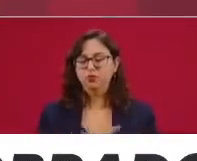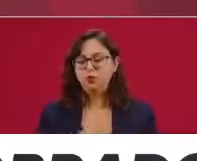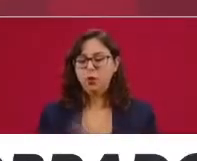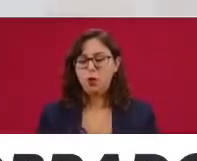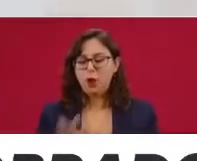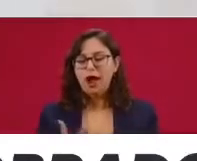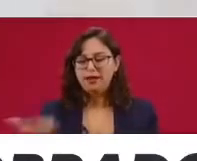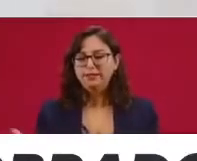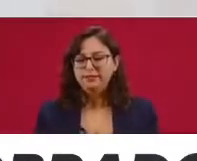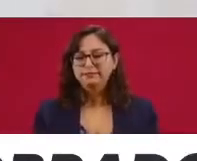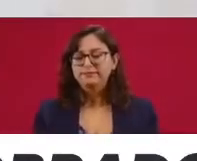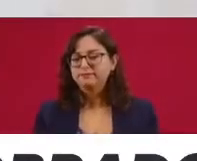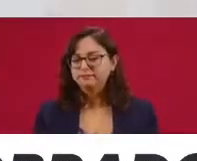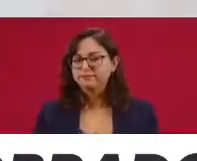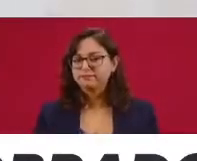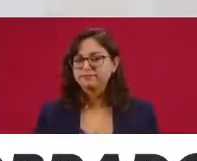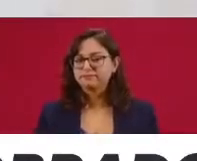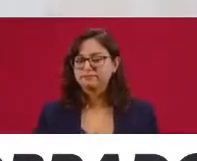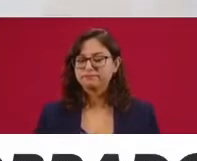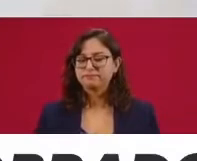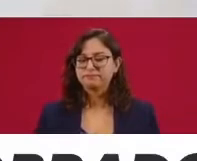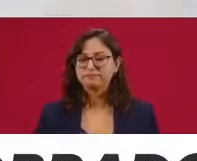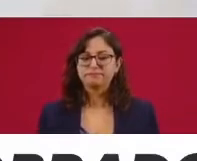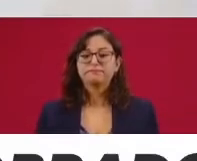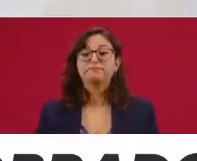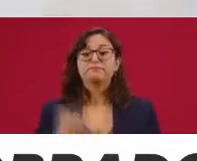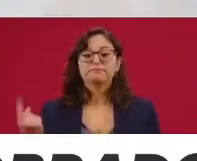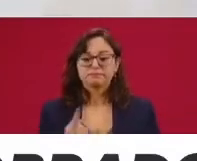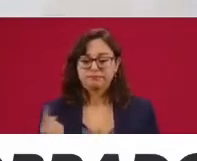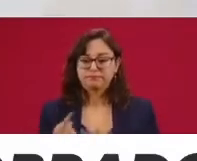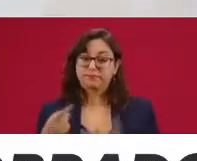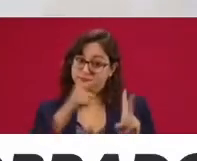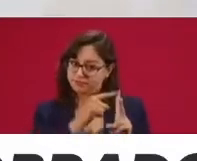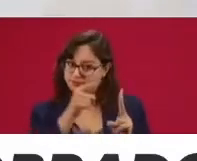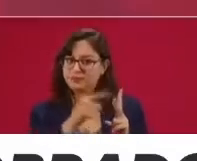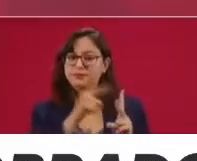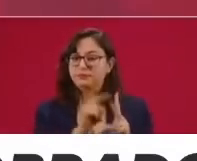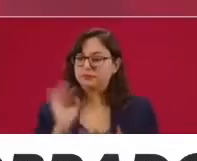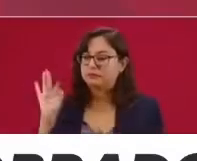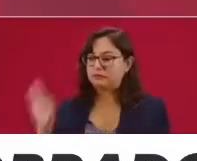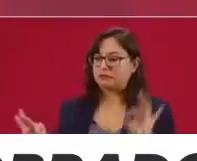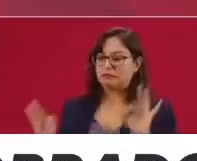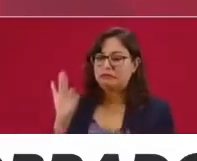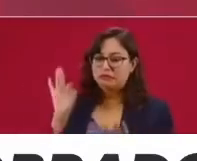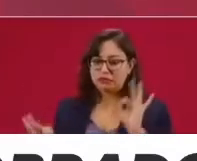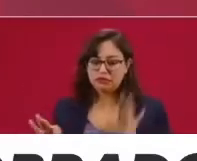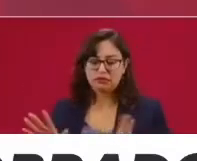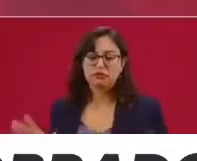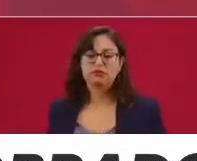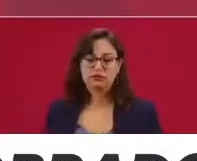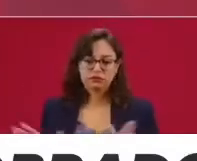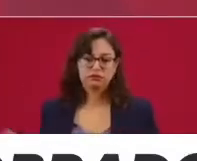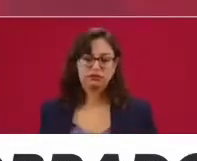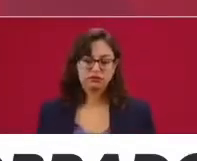porque son los que están, entre otros, impulsando